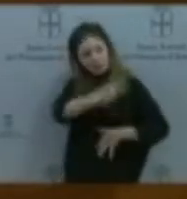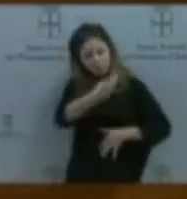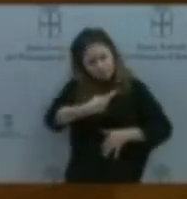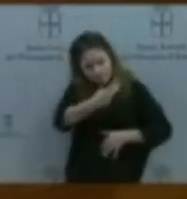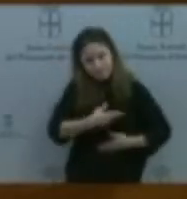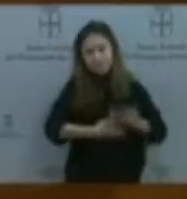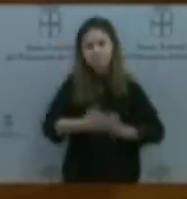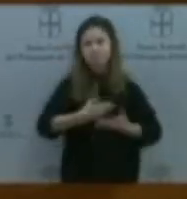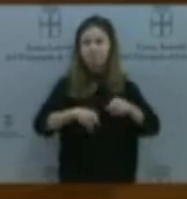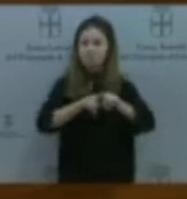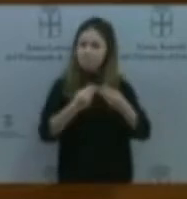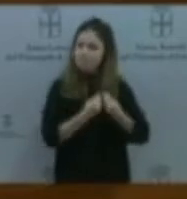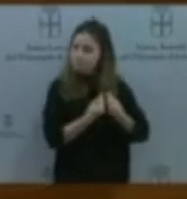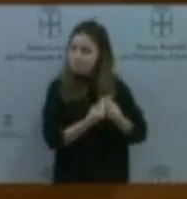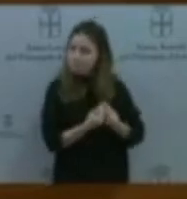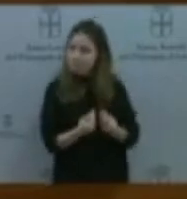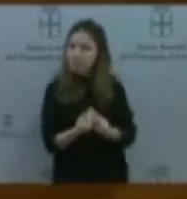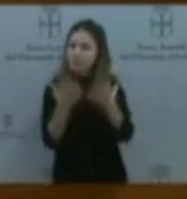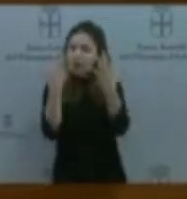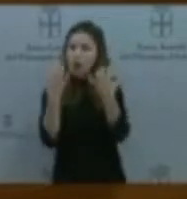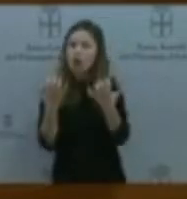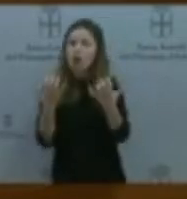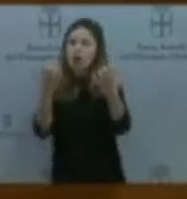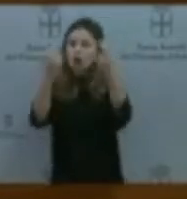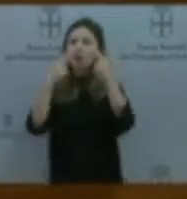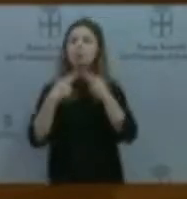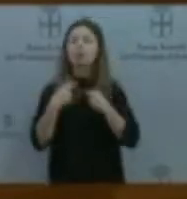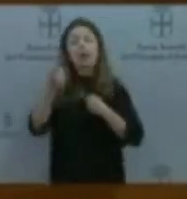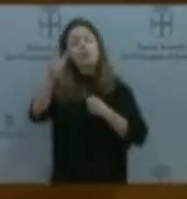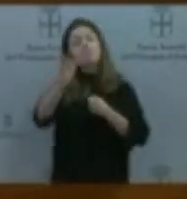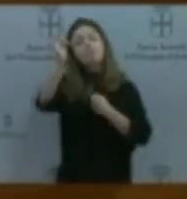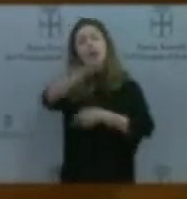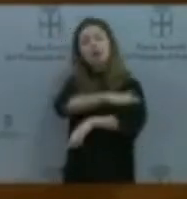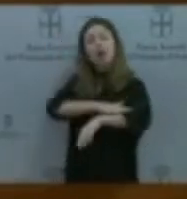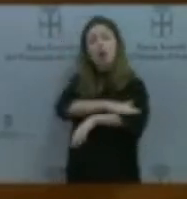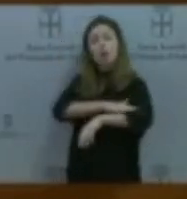Diputados y compartimos conjuntamente en el Gobierno del Estado español.